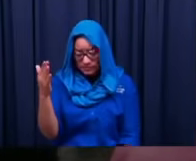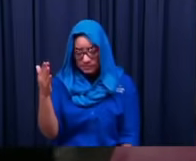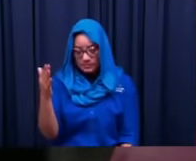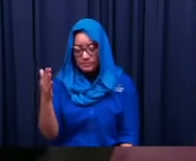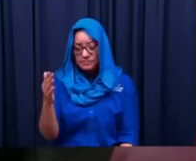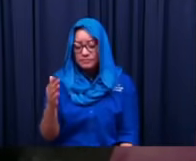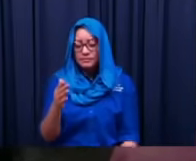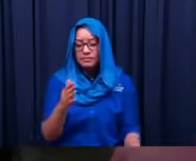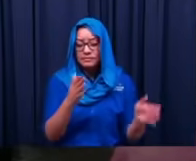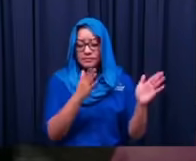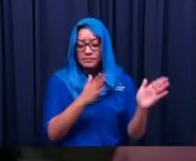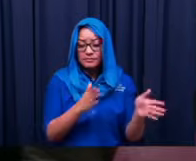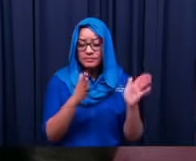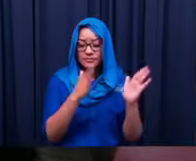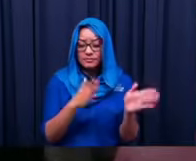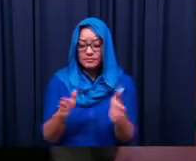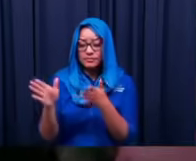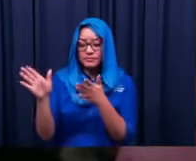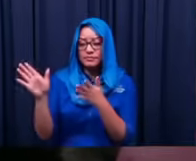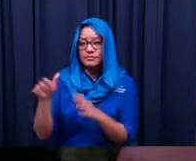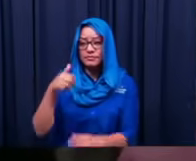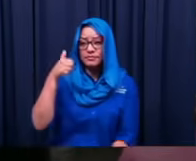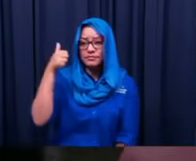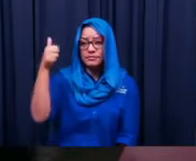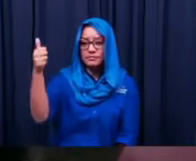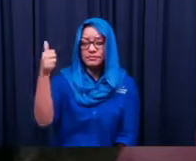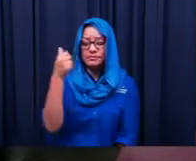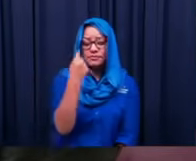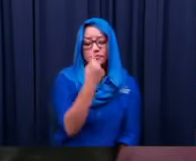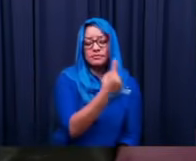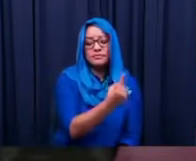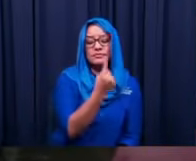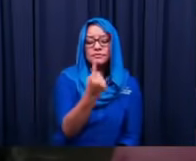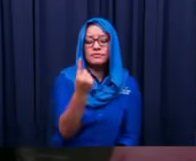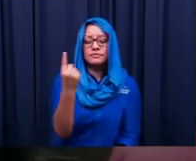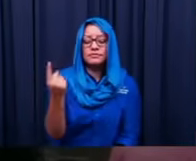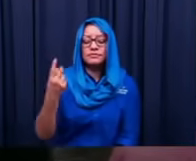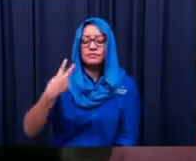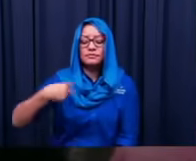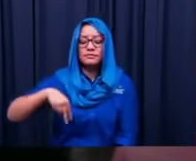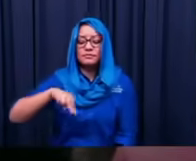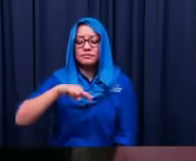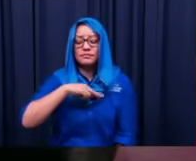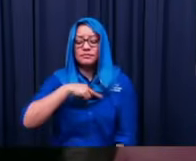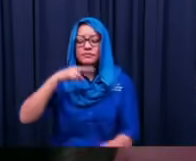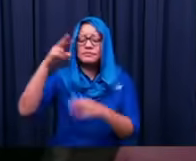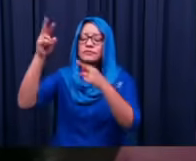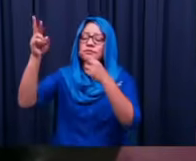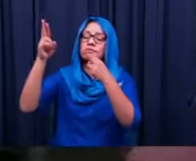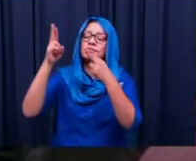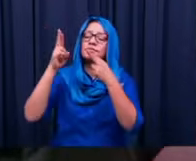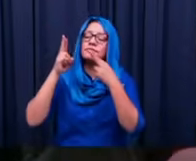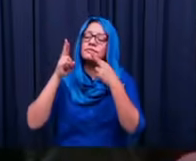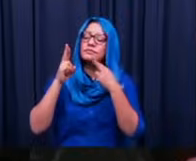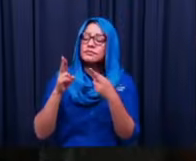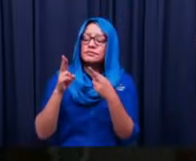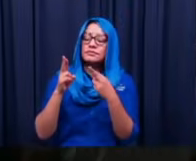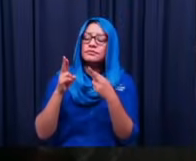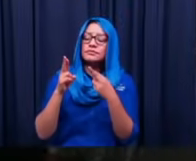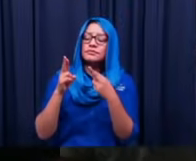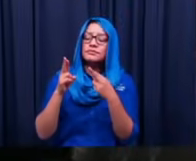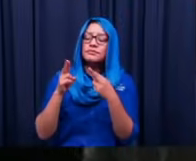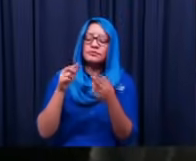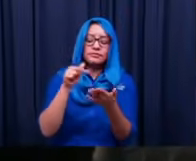tus planes son planes de bien para cada uno de nosotros. Lo recibimos, papito, así dice